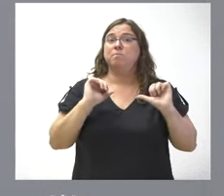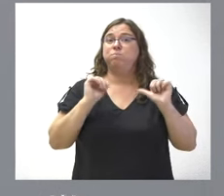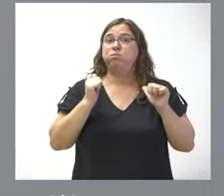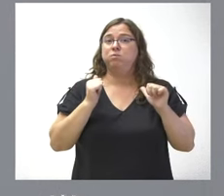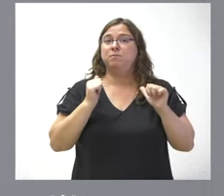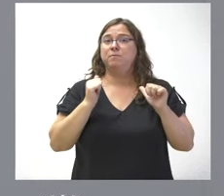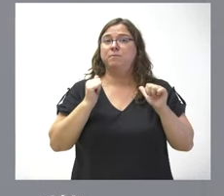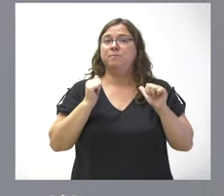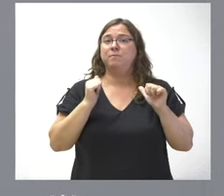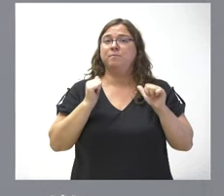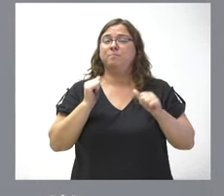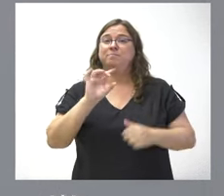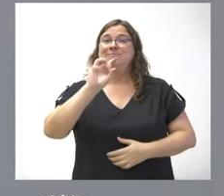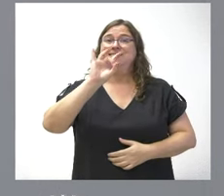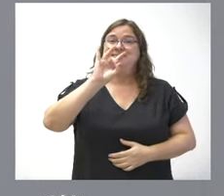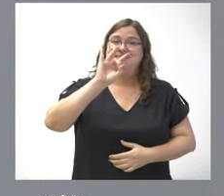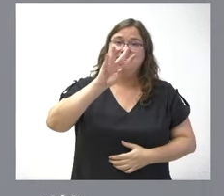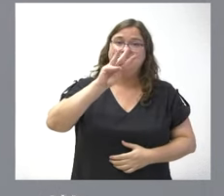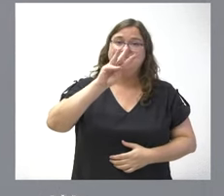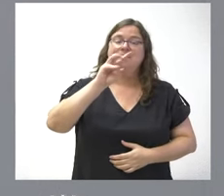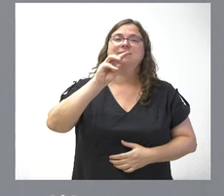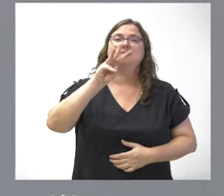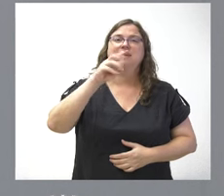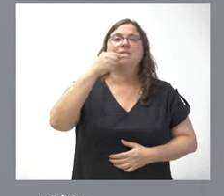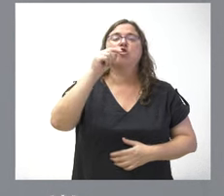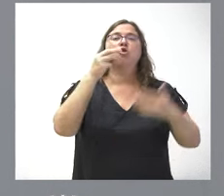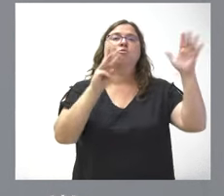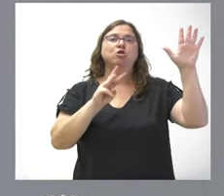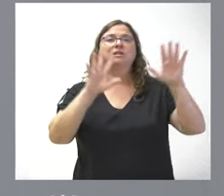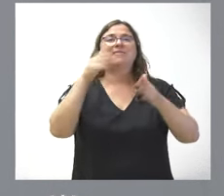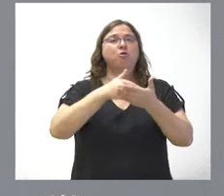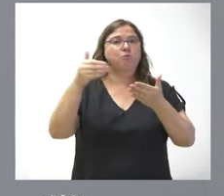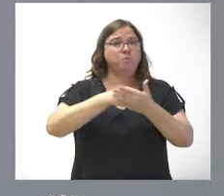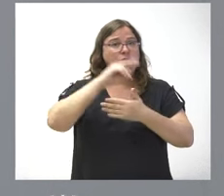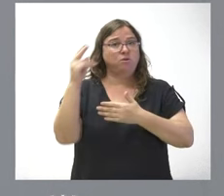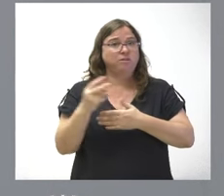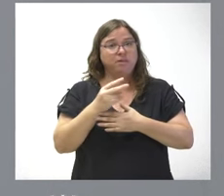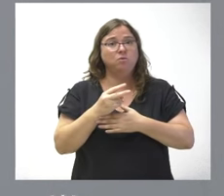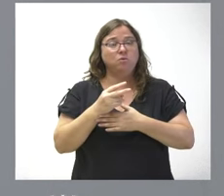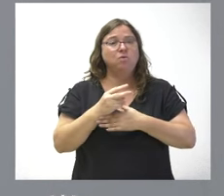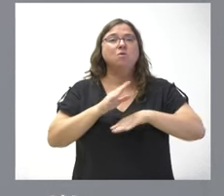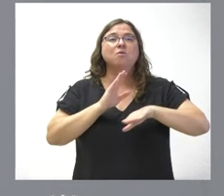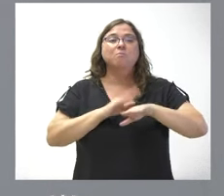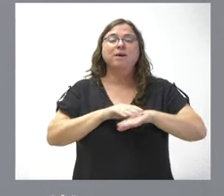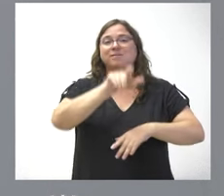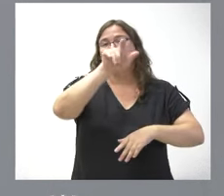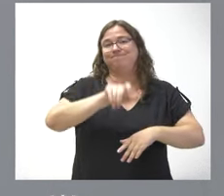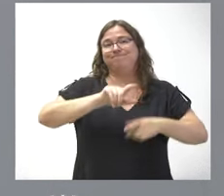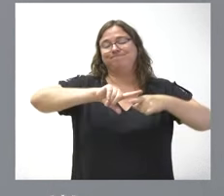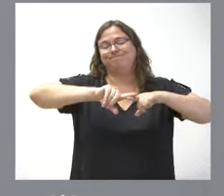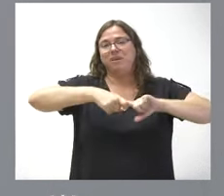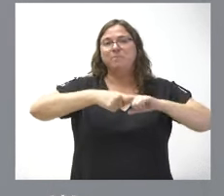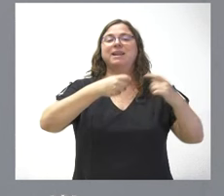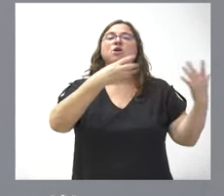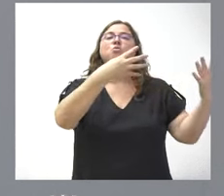destinaron 13,85 millones de euros para 942 explotaciones que